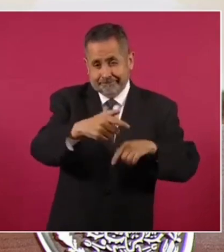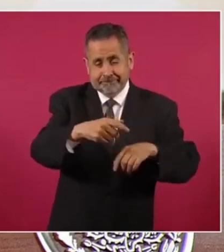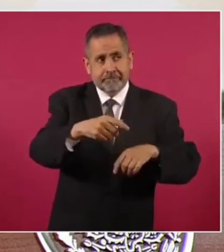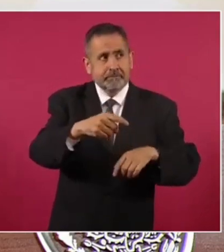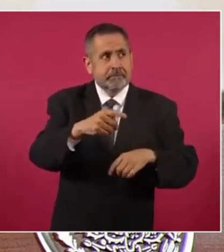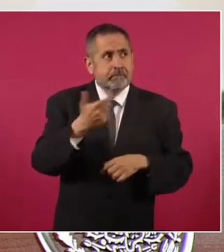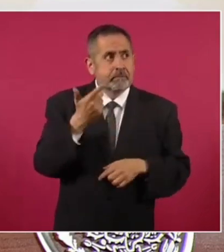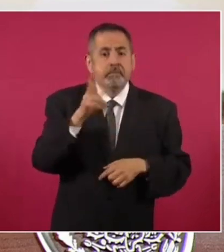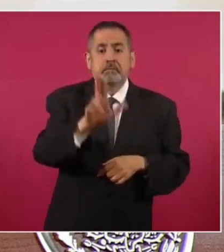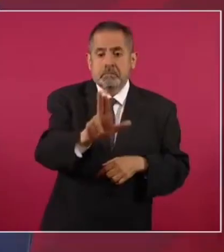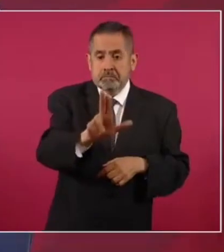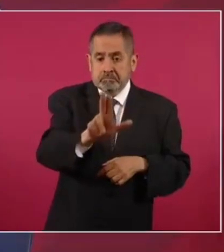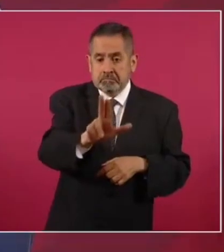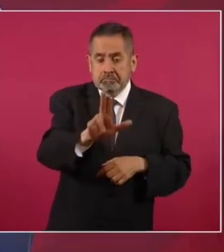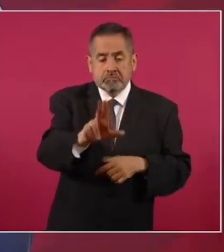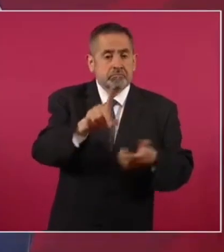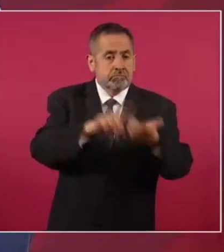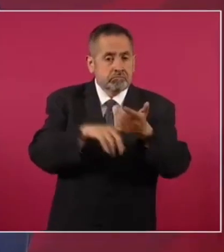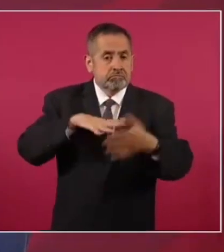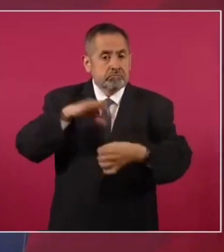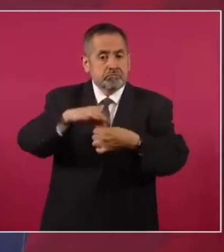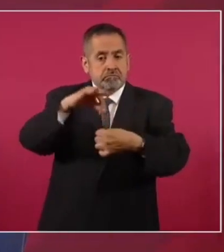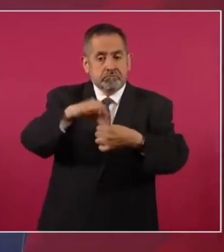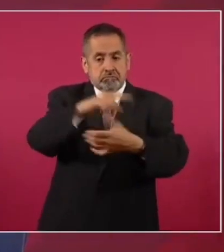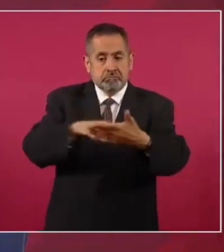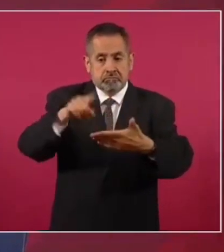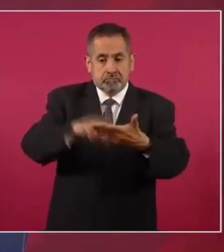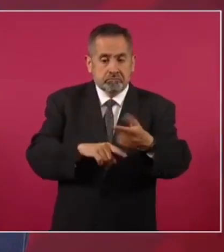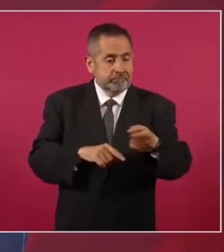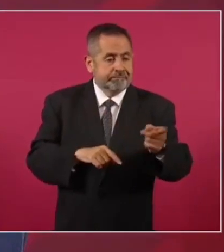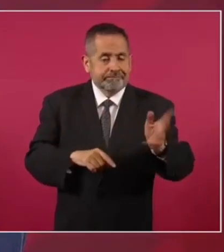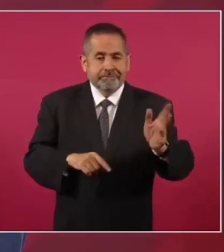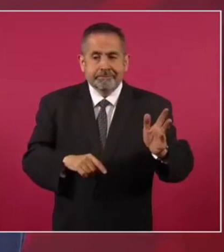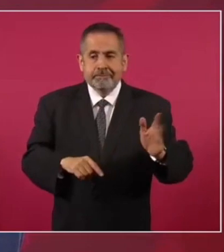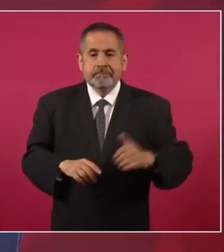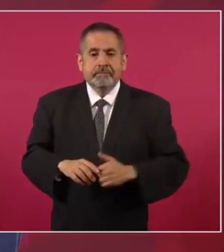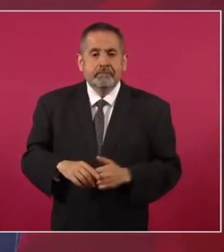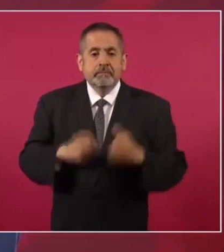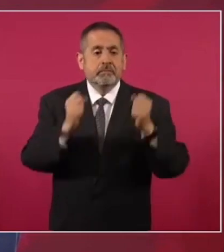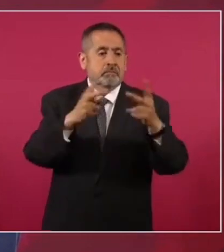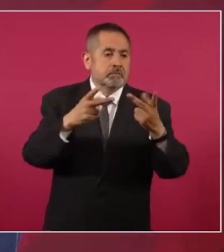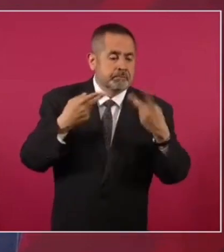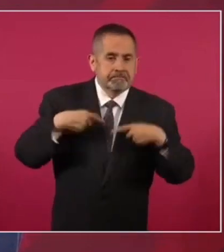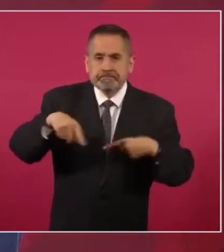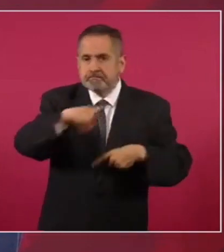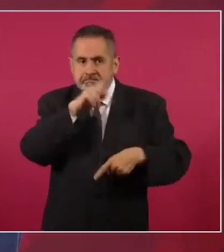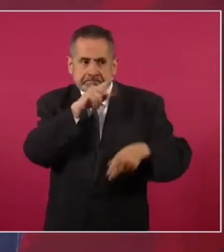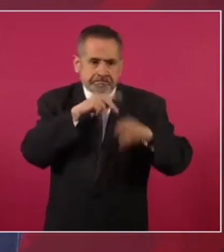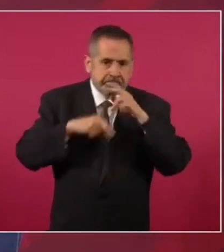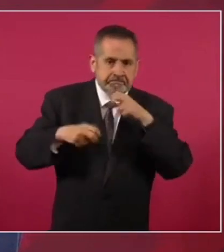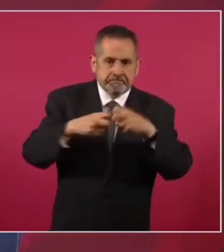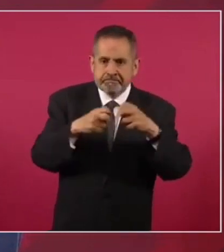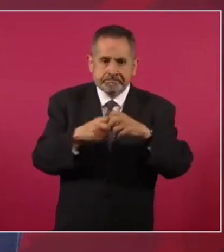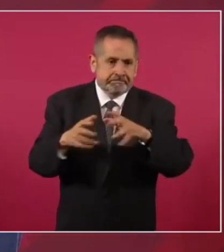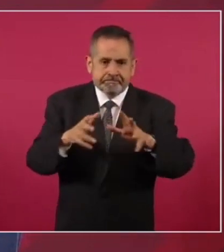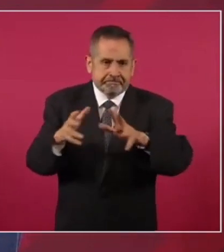el martes próximo son elecciones y hay mucho nerviosismo